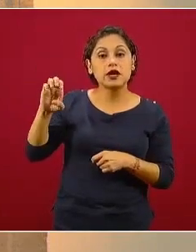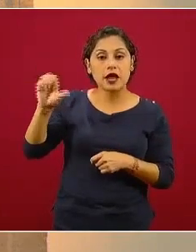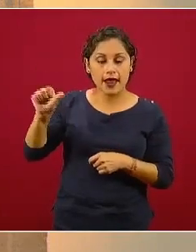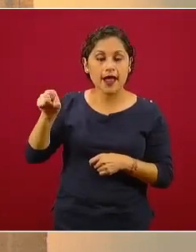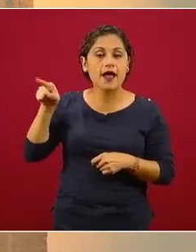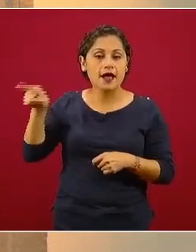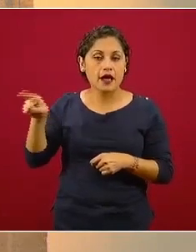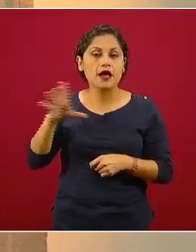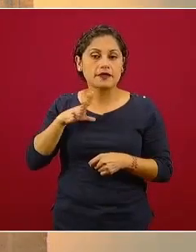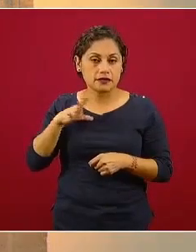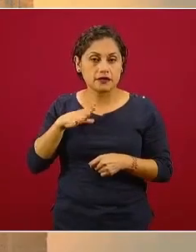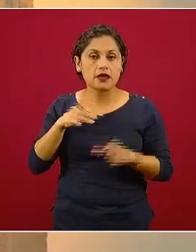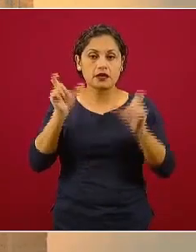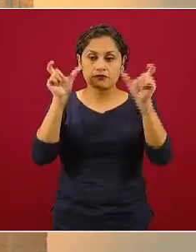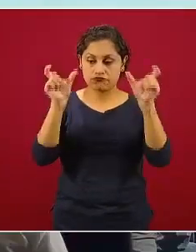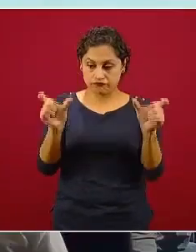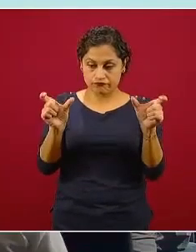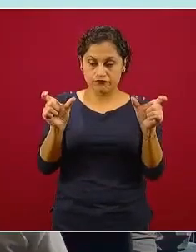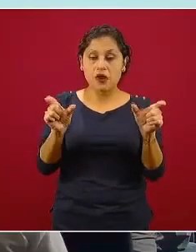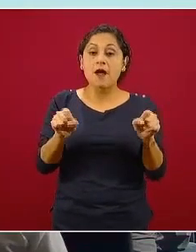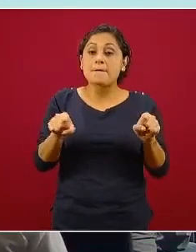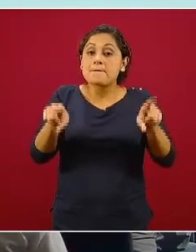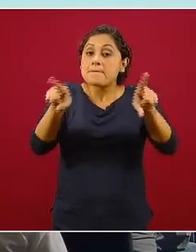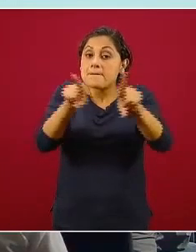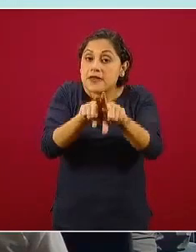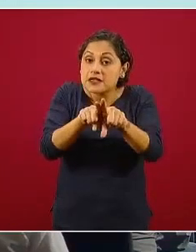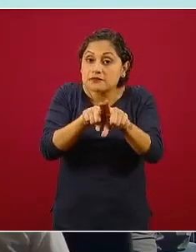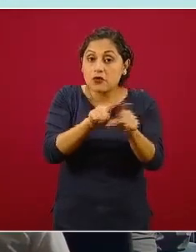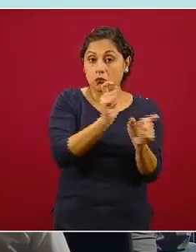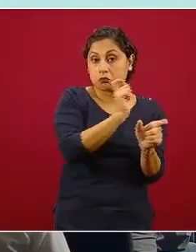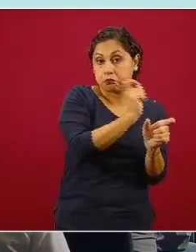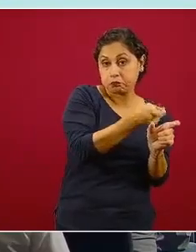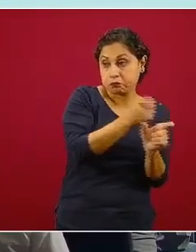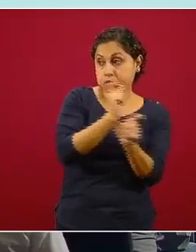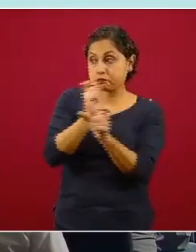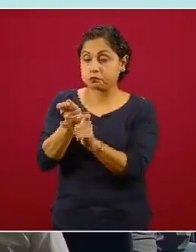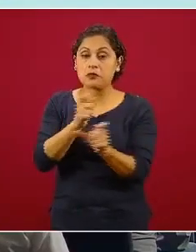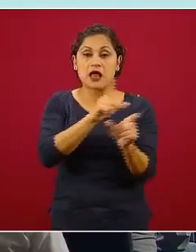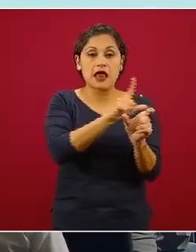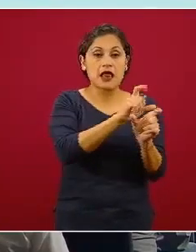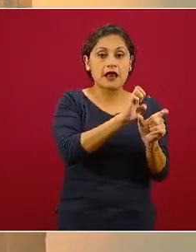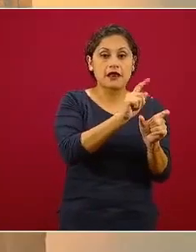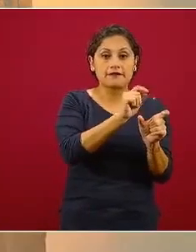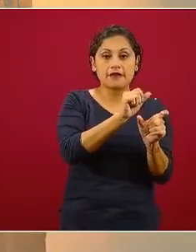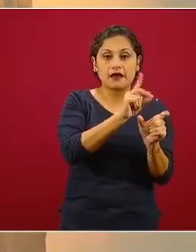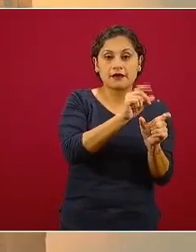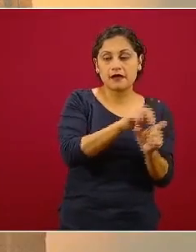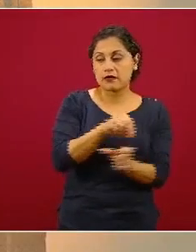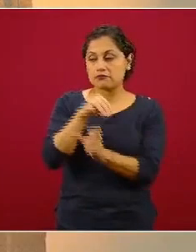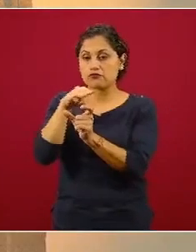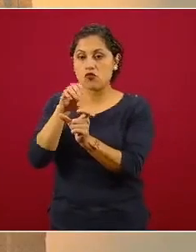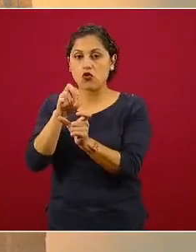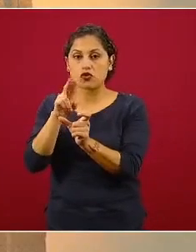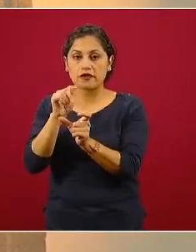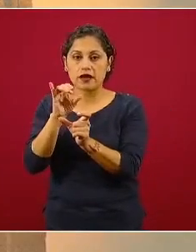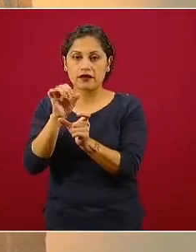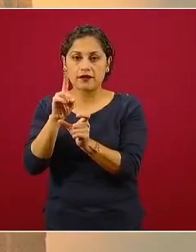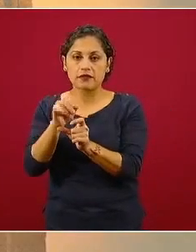encontrará la misma definición, porque de hecho de mortalidad nos lleva a letalidad, de letalidad creo que nos lleva de